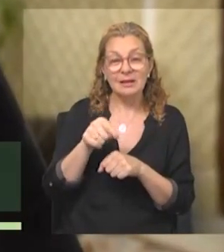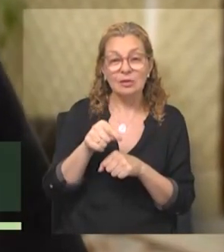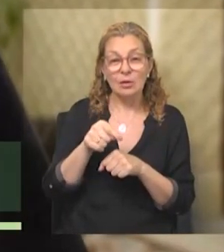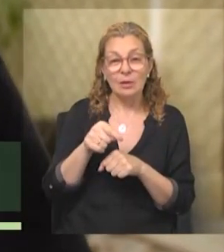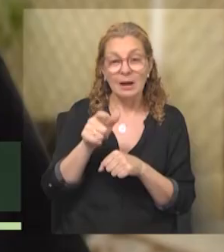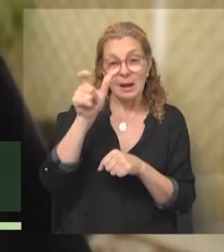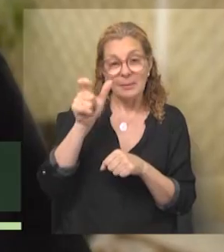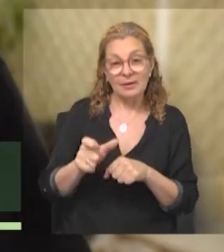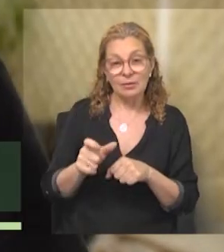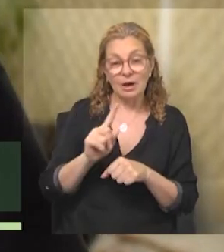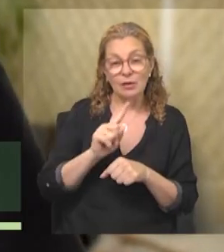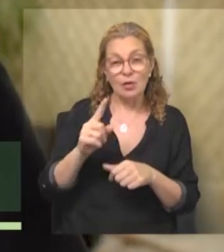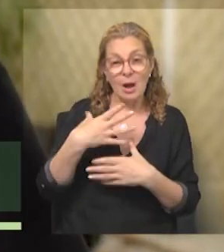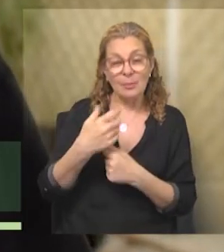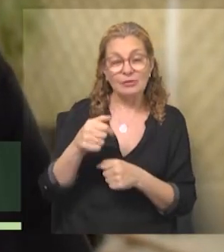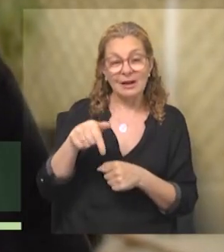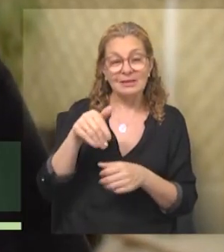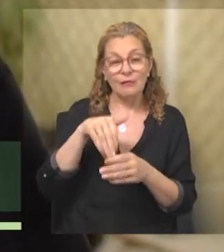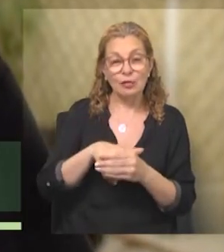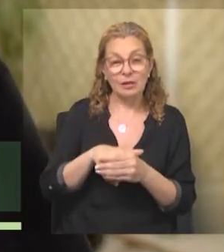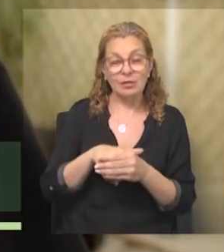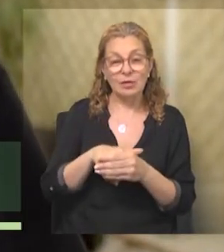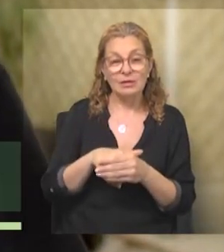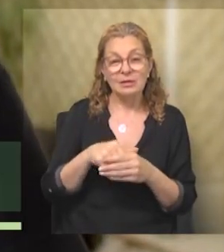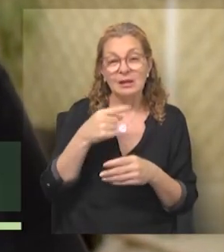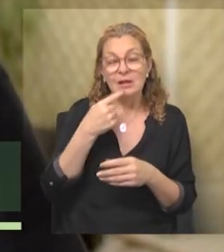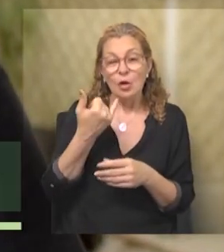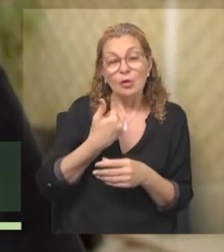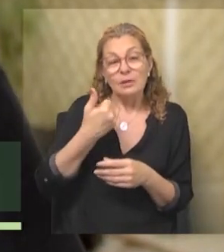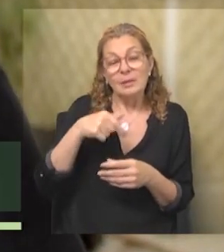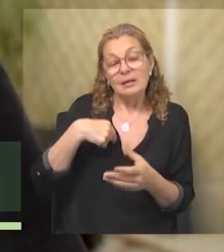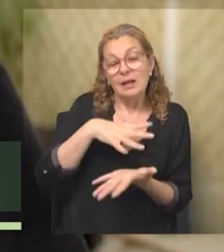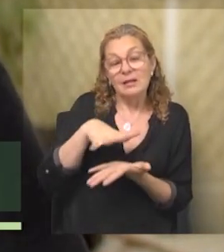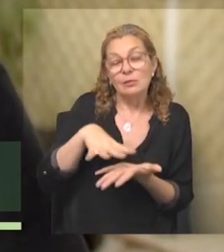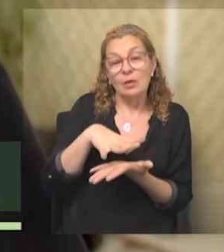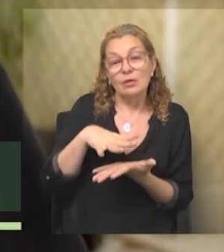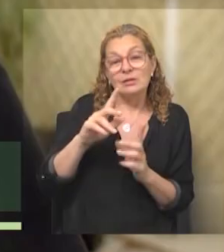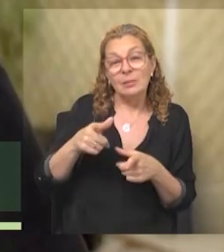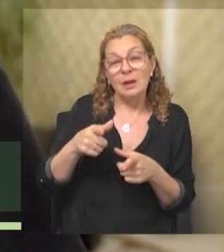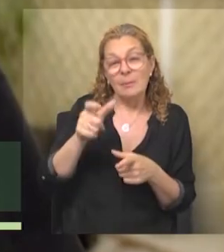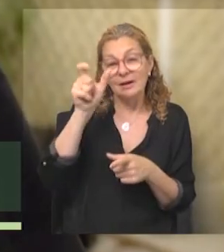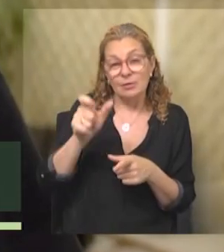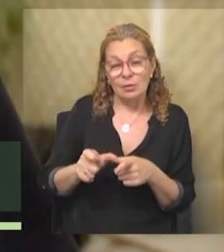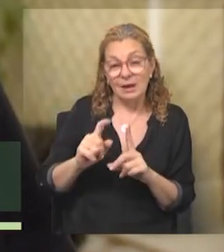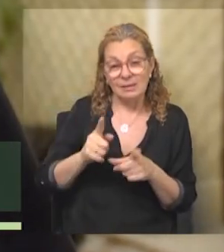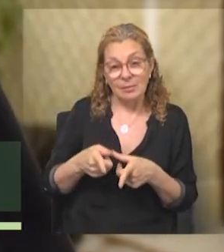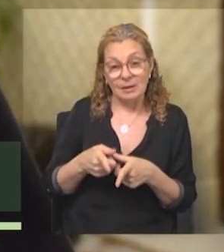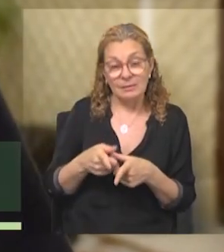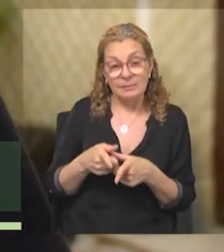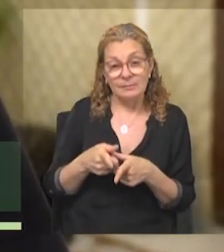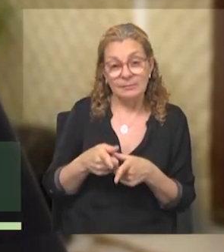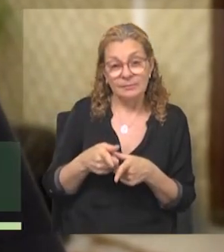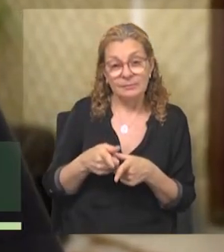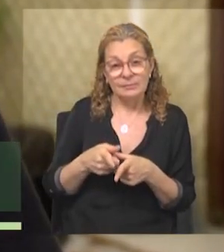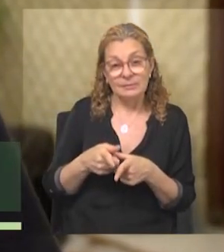cultivadores a a no apoyar esta iniciativa y comentame acerca de de de esa situación que han vivido también cultivadores eh eh en en